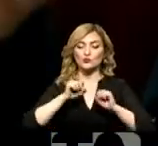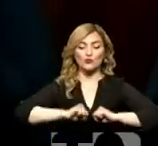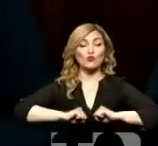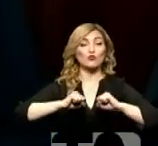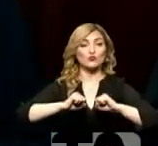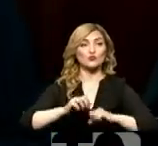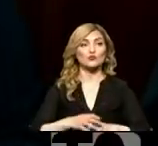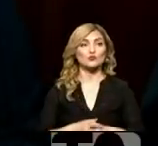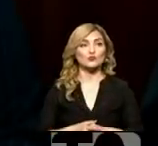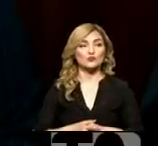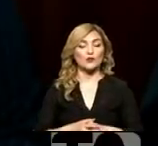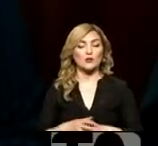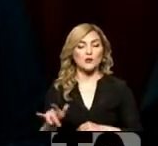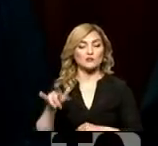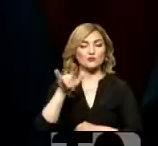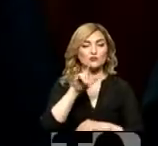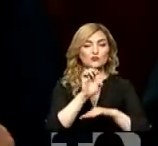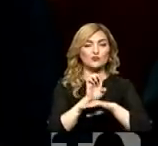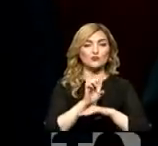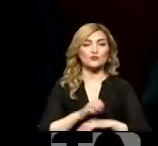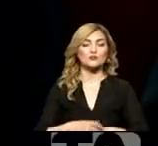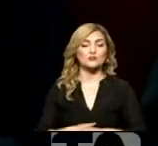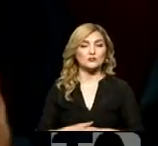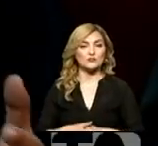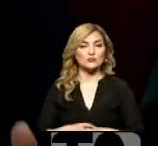puedan venir acá al Ecuador.